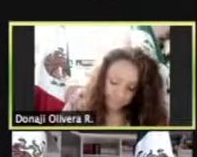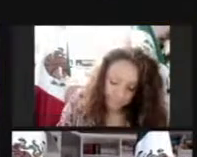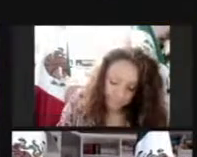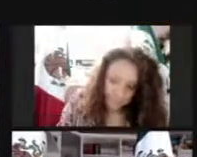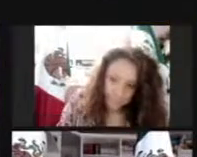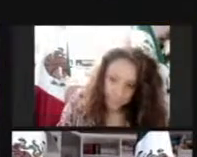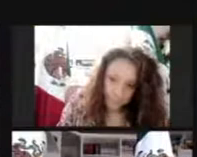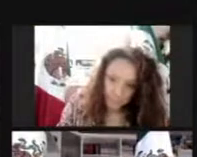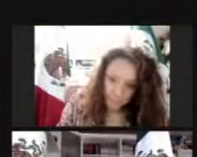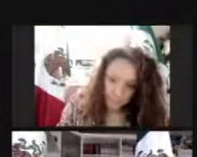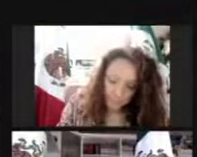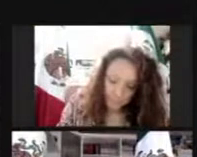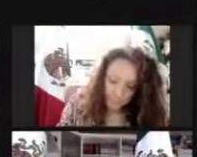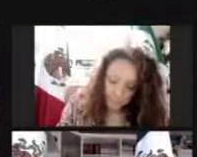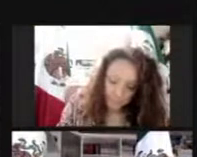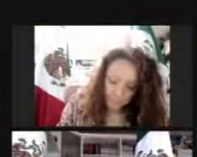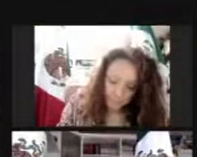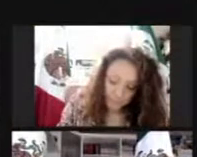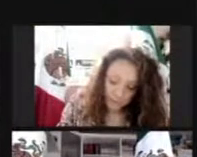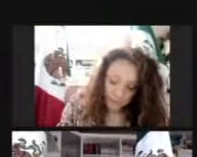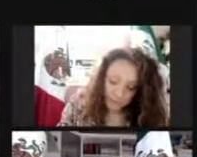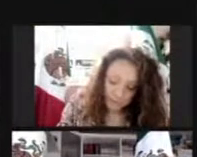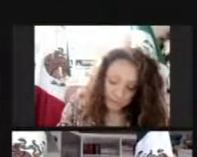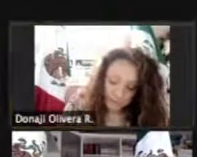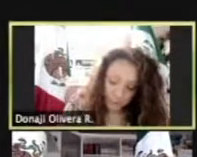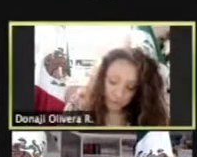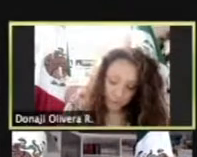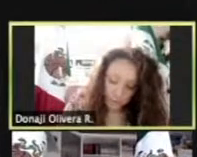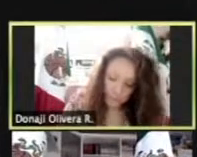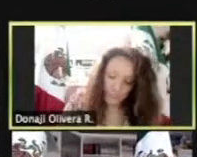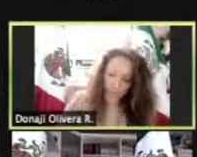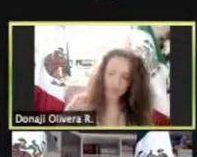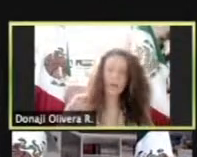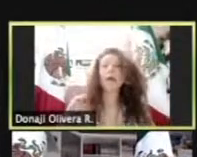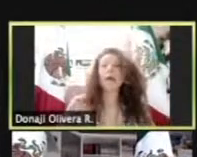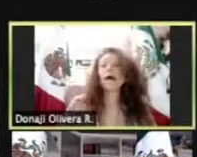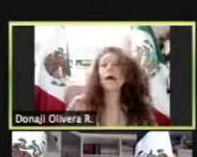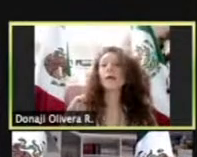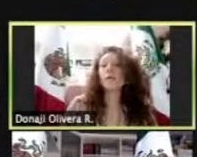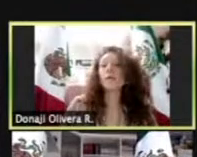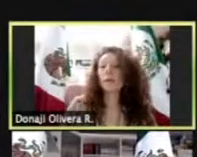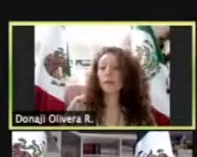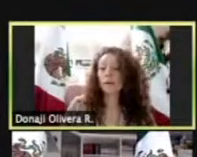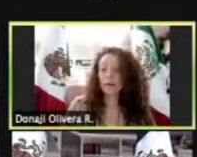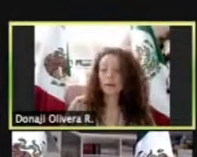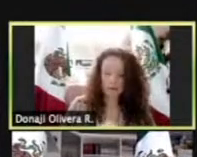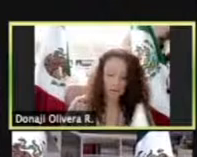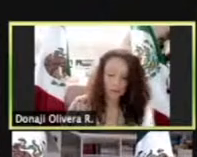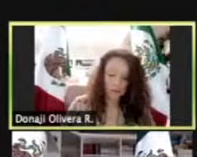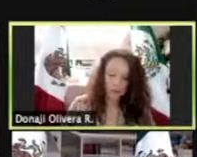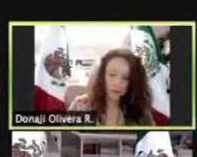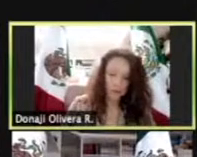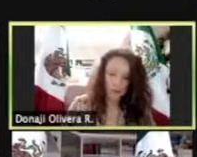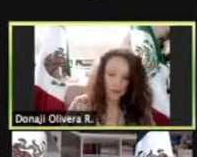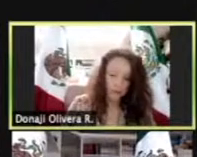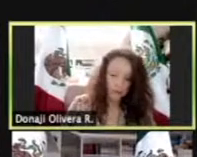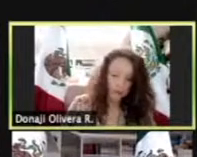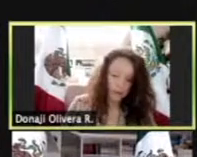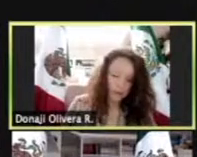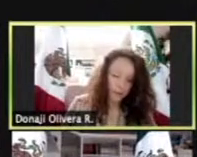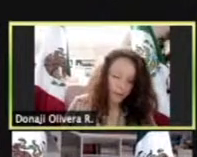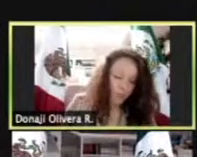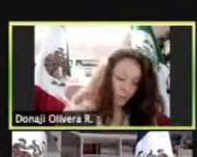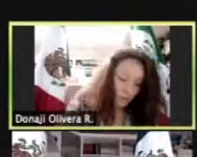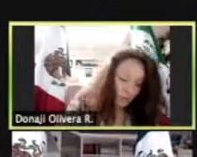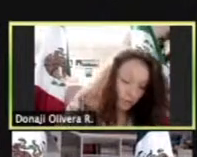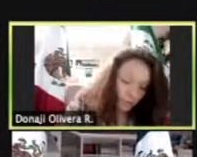Héctor Barrera, a favor. Gracias, diputado. Isabel Guadarrama, a favor. Por favor. Queda su